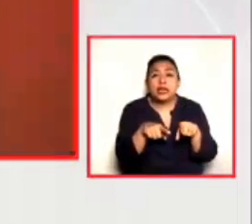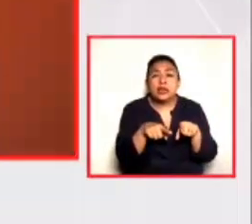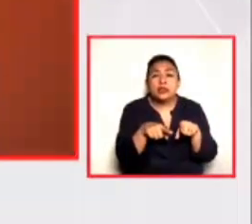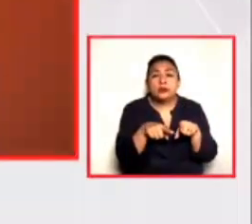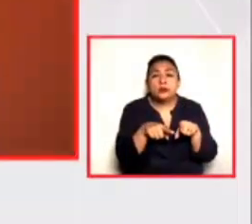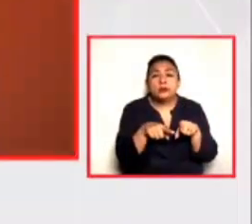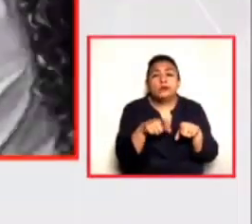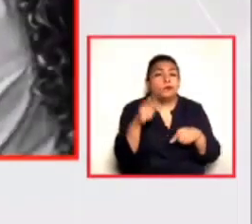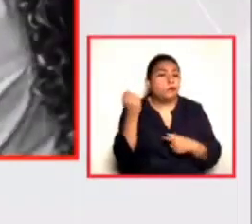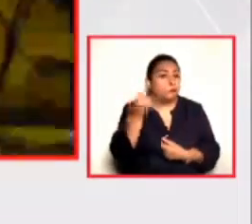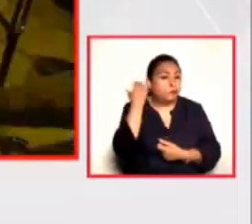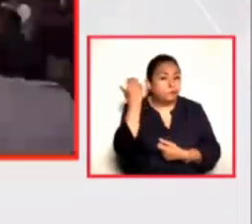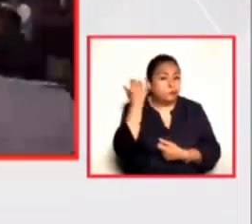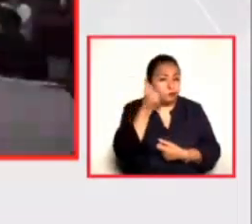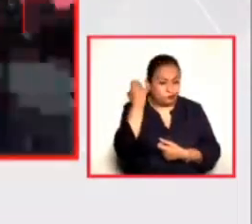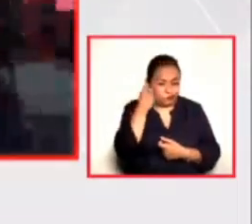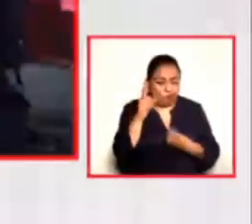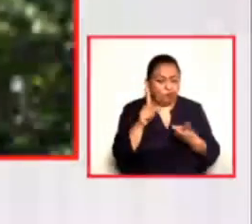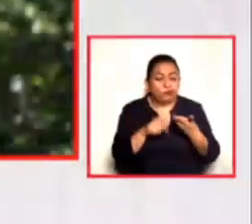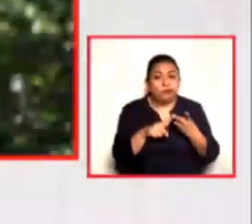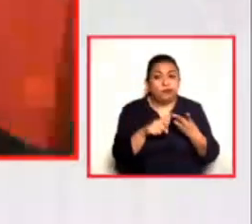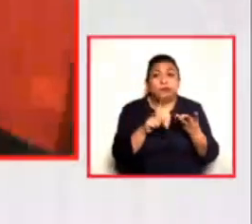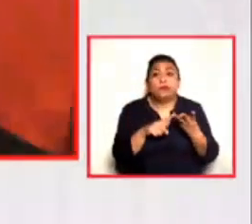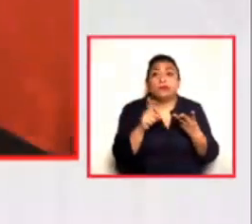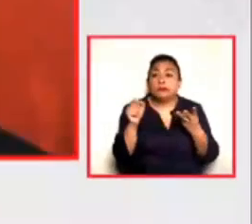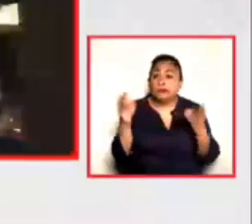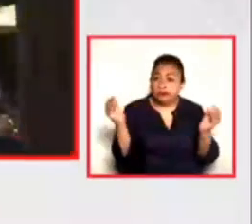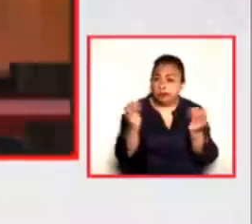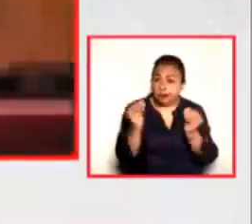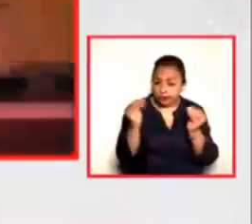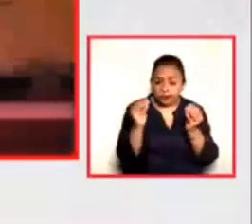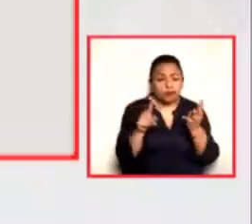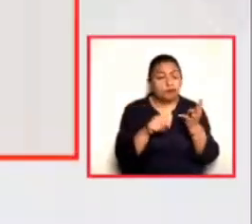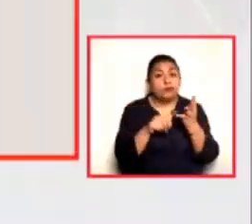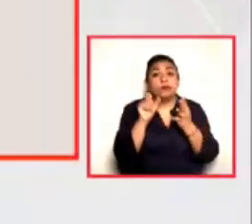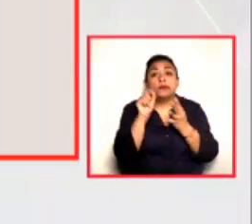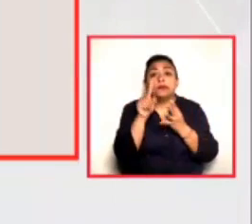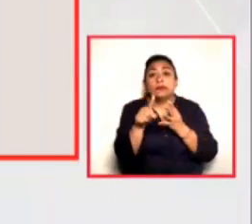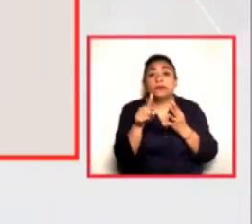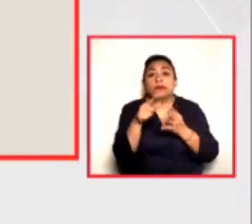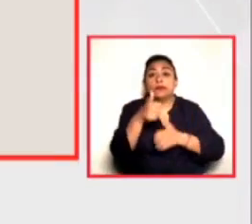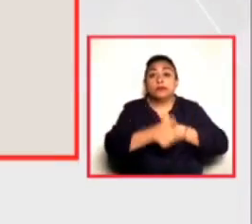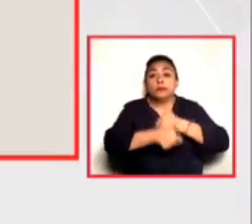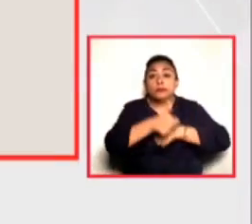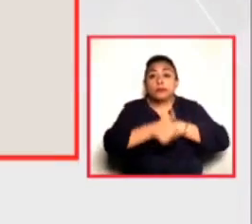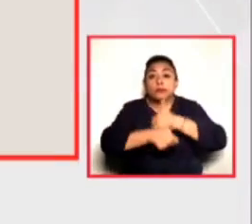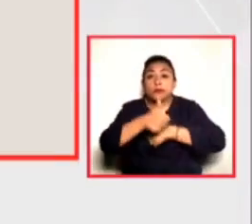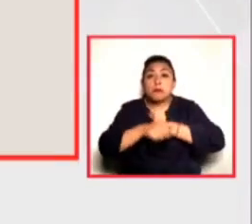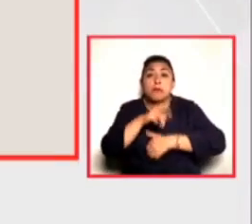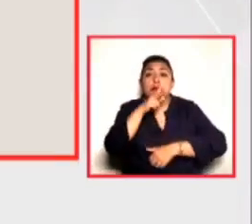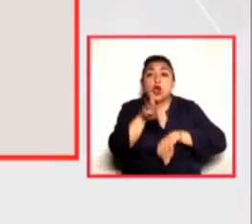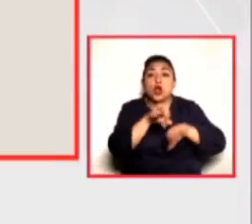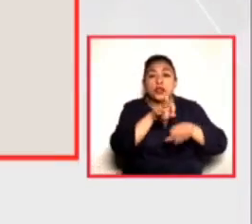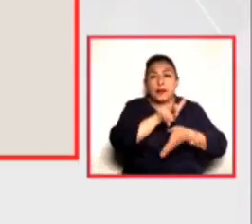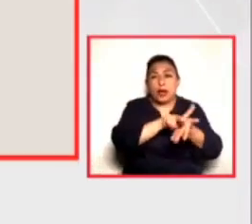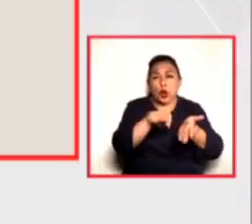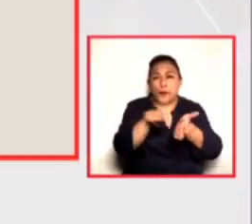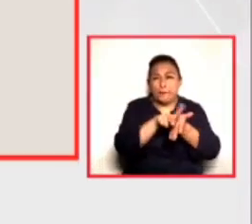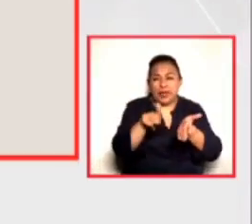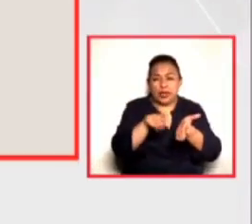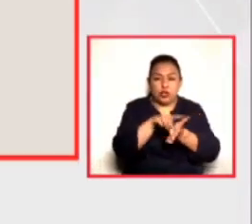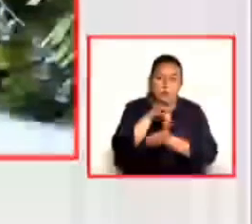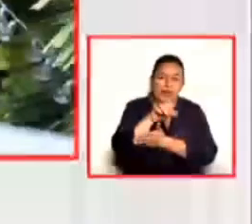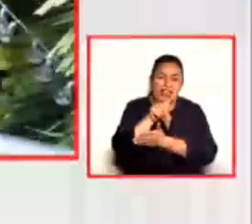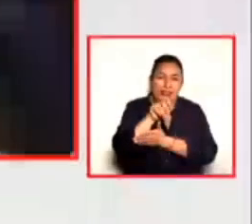charlas, vamos a tener debates, vamos a tener la maratón de los mejores trabajos periodísticos, en fin, lo que